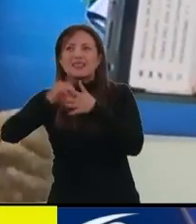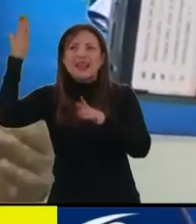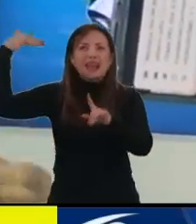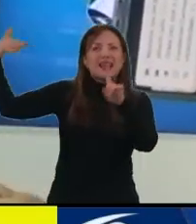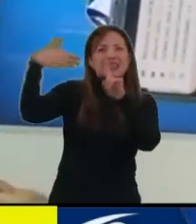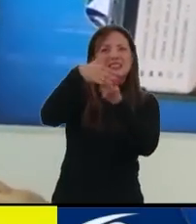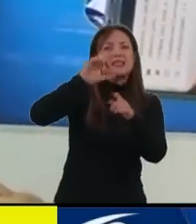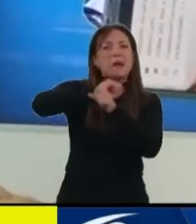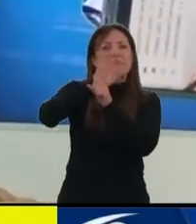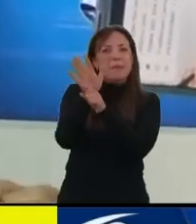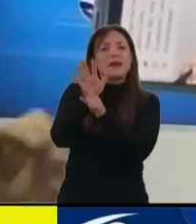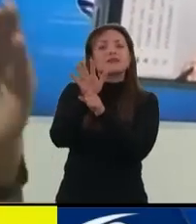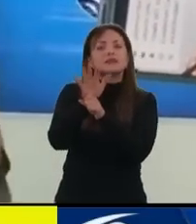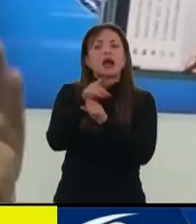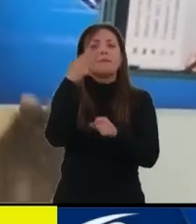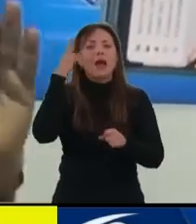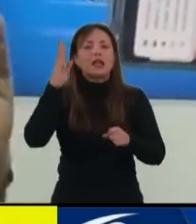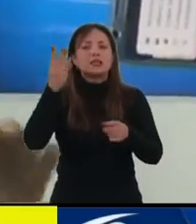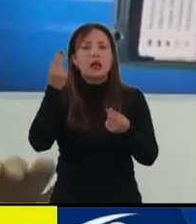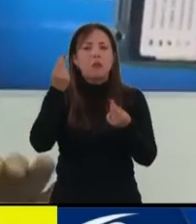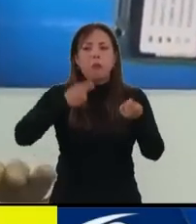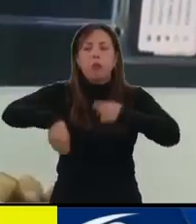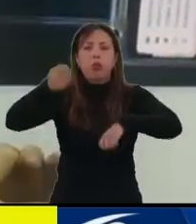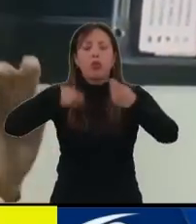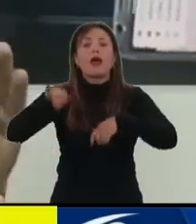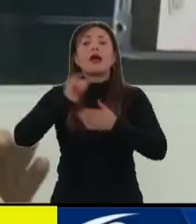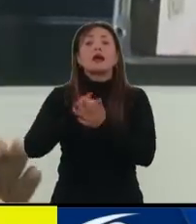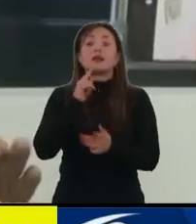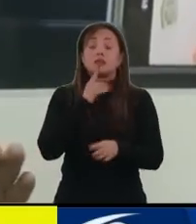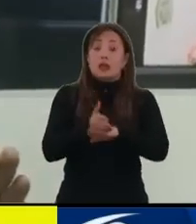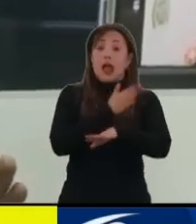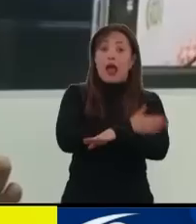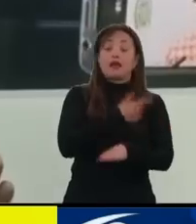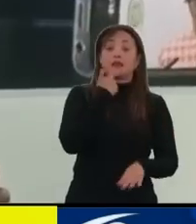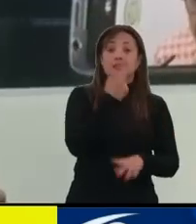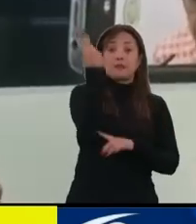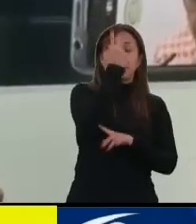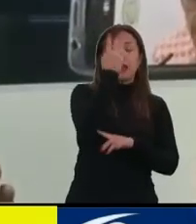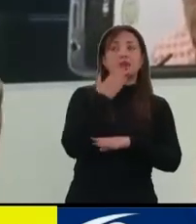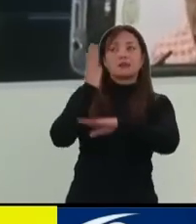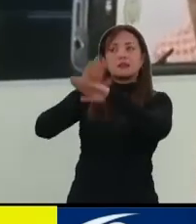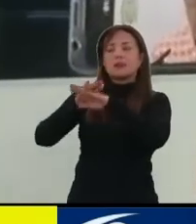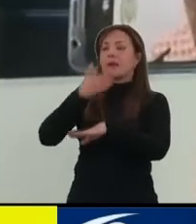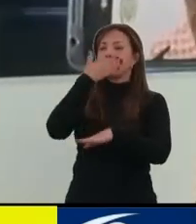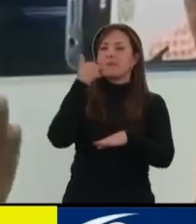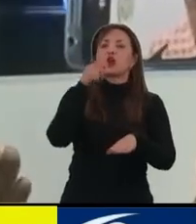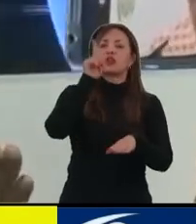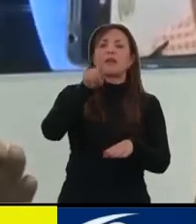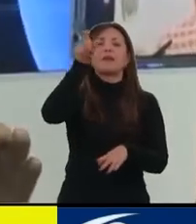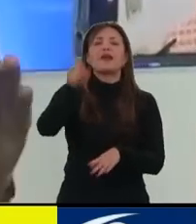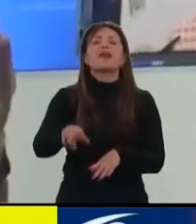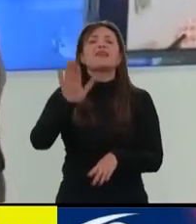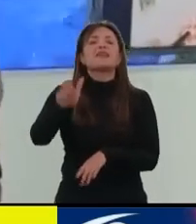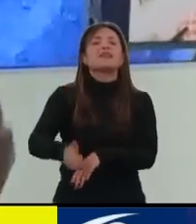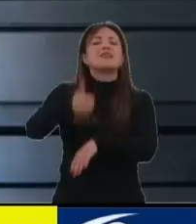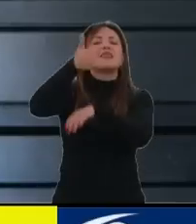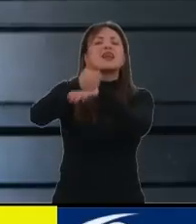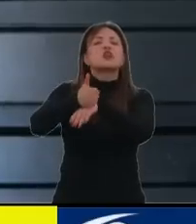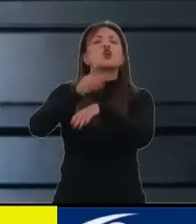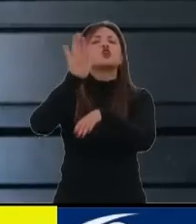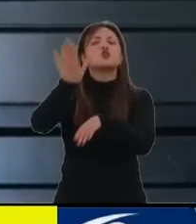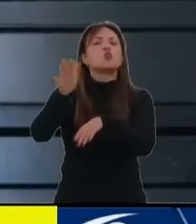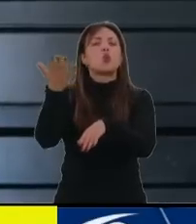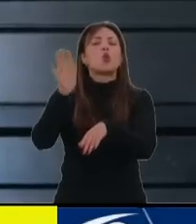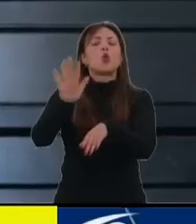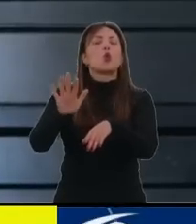esta investigación, el viernes había solicitado que se separara del cargo a la directora del Departamento de Salud. Salud,